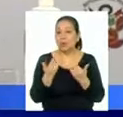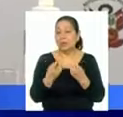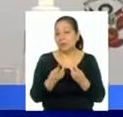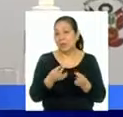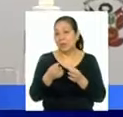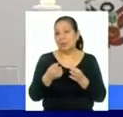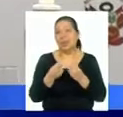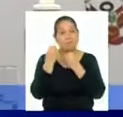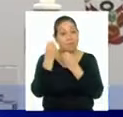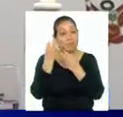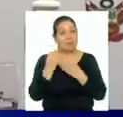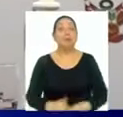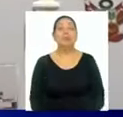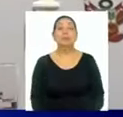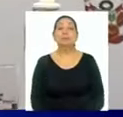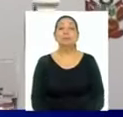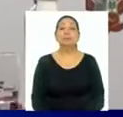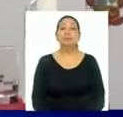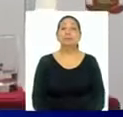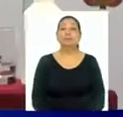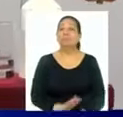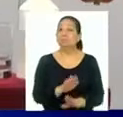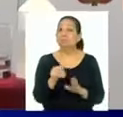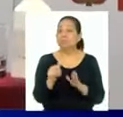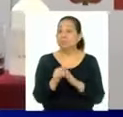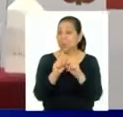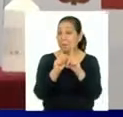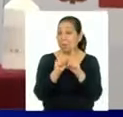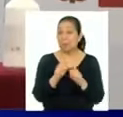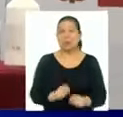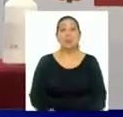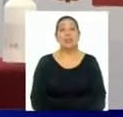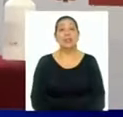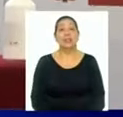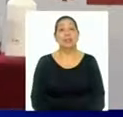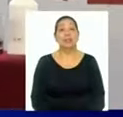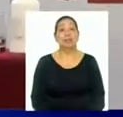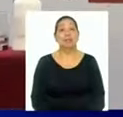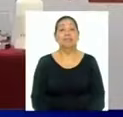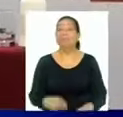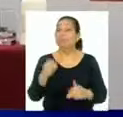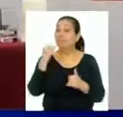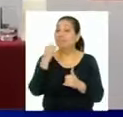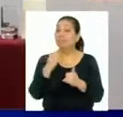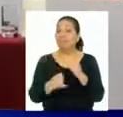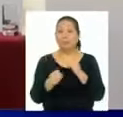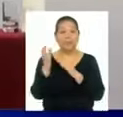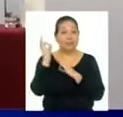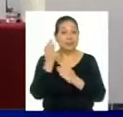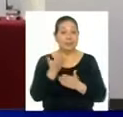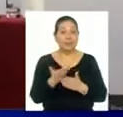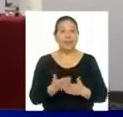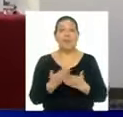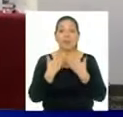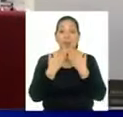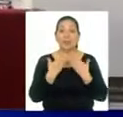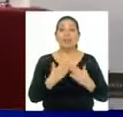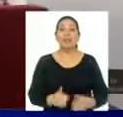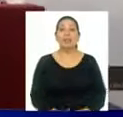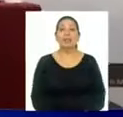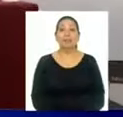materia. Muchas gracias. Esas han sido todas las preguntas. Damos entonces por concluida la conferencia. Muy amable.